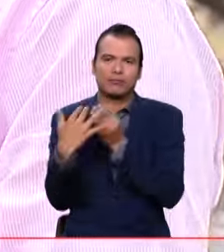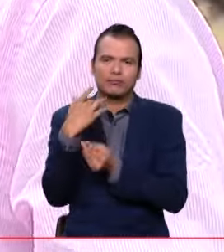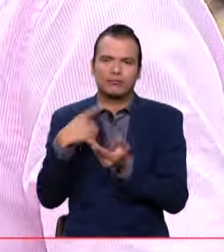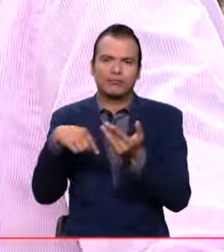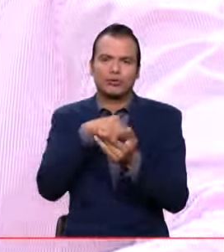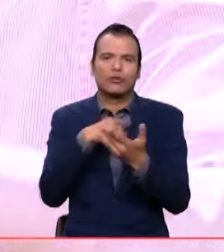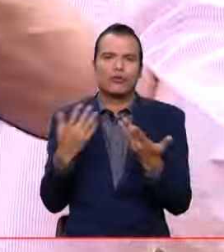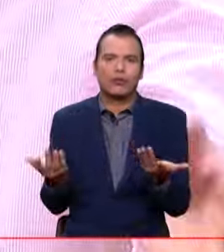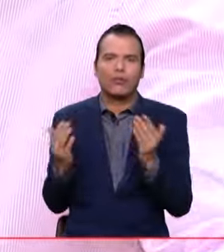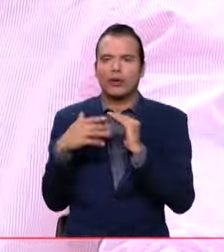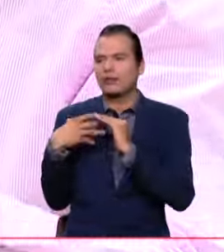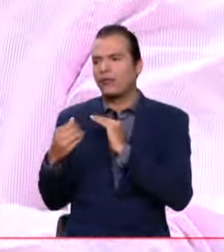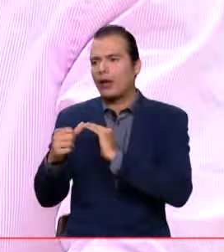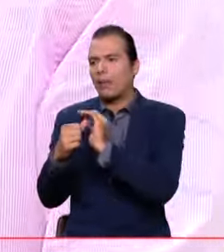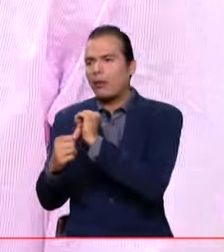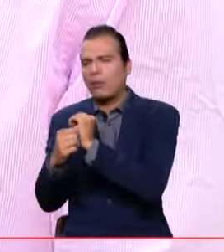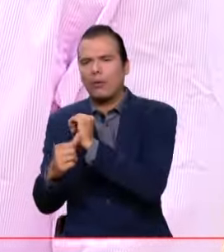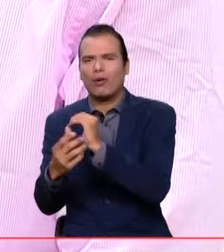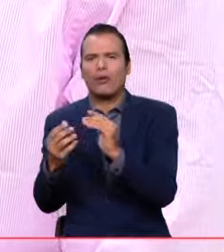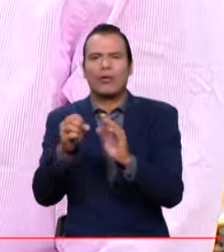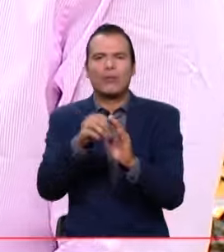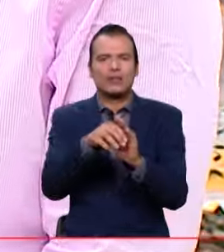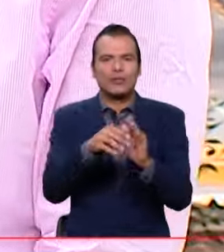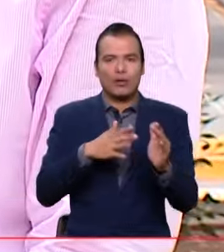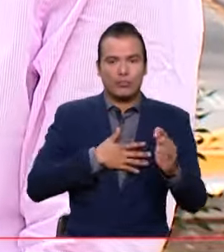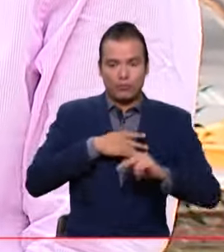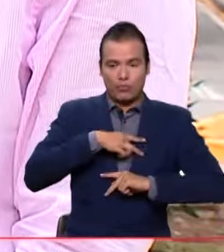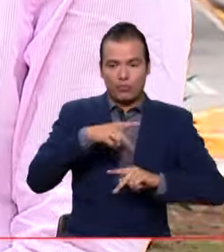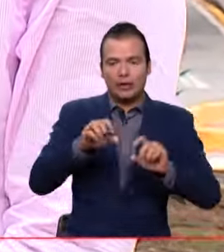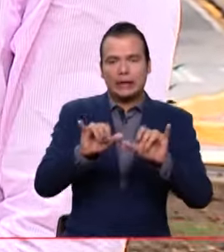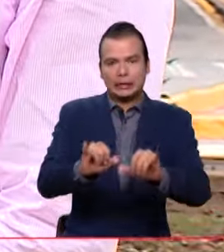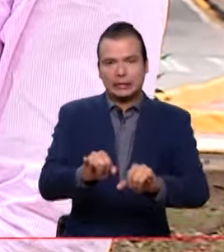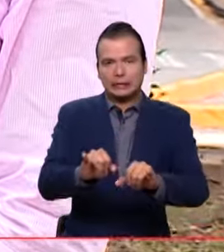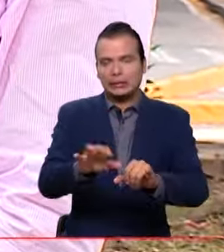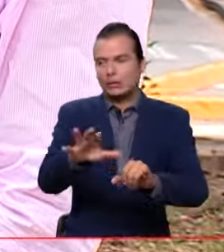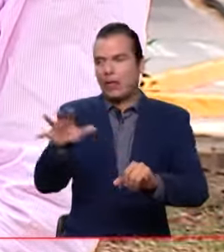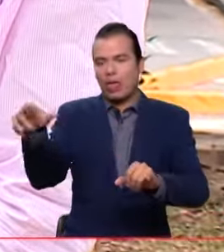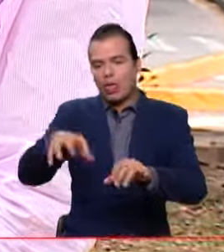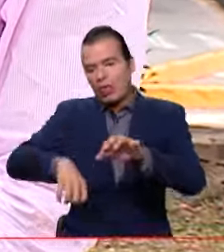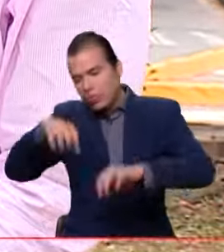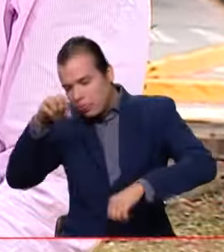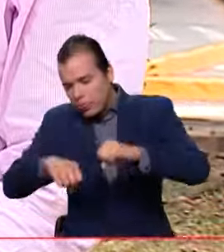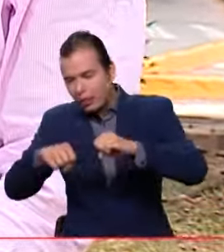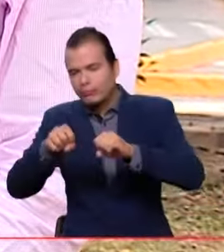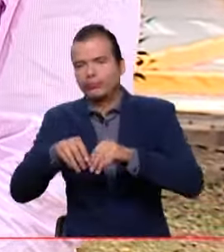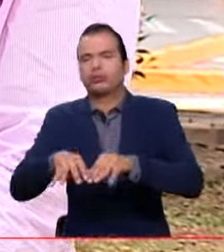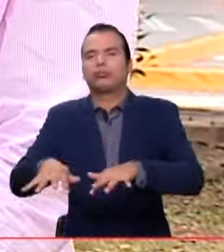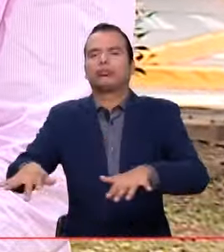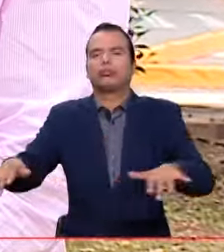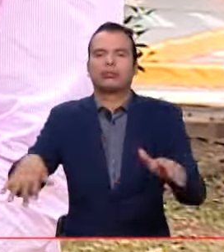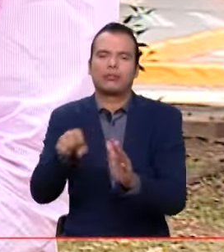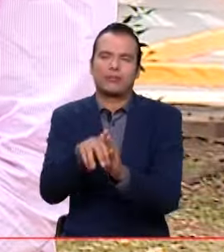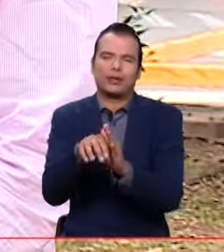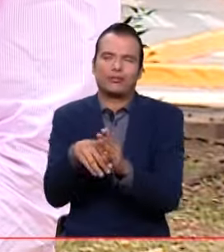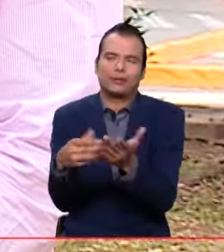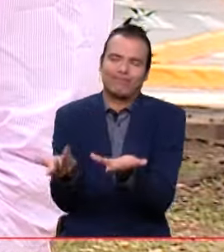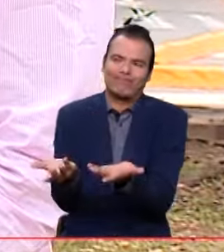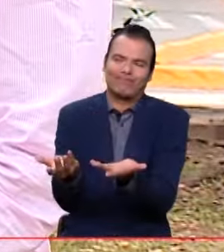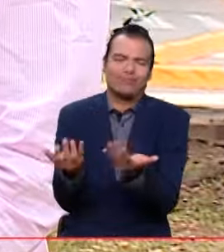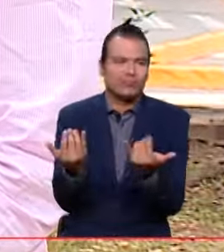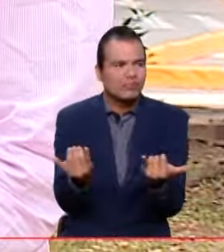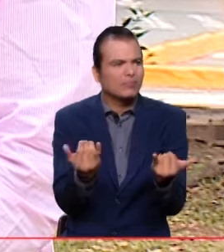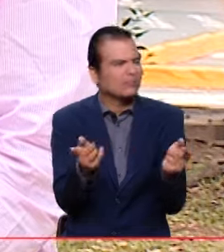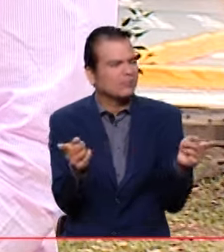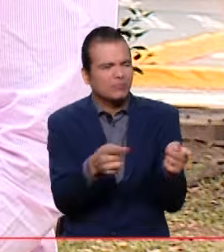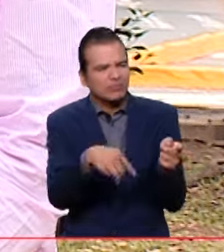las basuras de negocio, las tiran en otras partes, y pues realmente se vuelve un retroceso. Compleja la situación, solicitud precisa. Bueno, la solicitud es a la